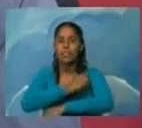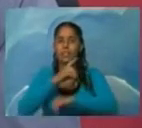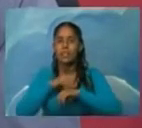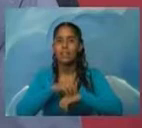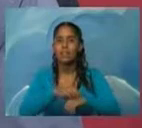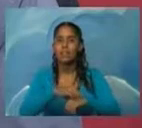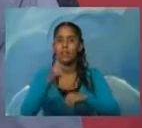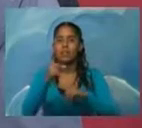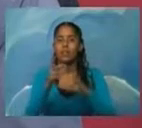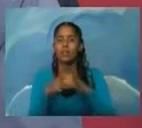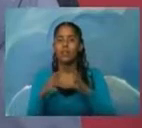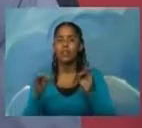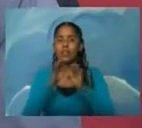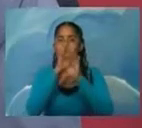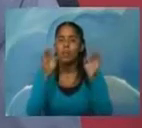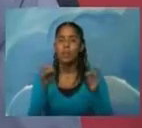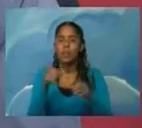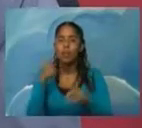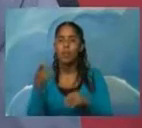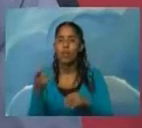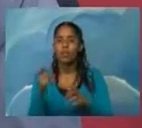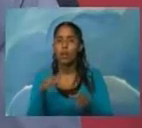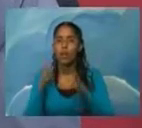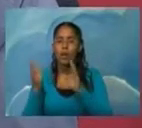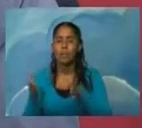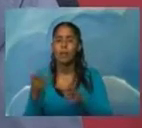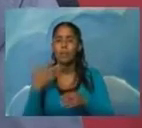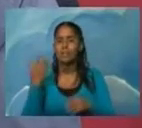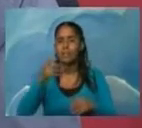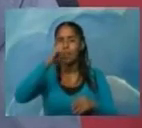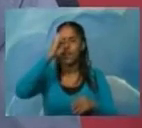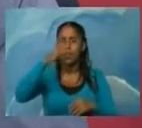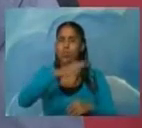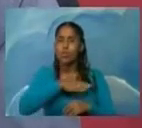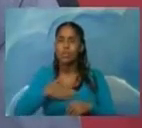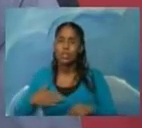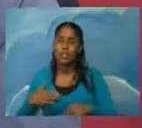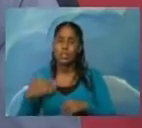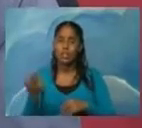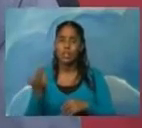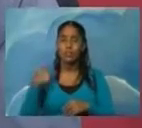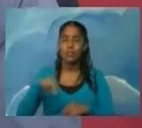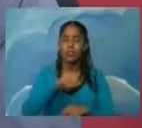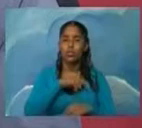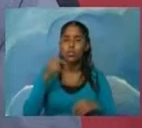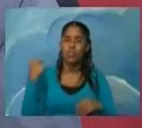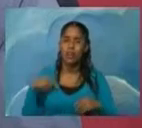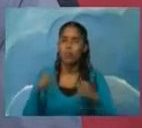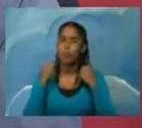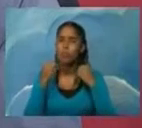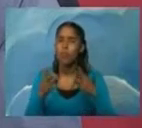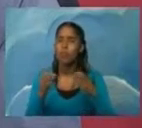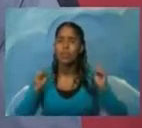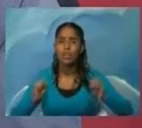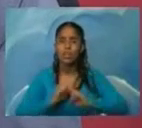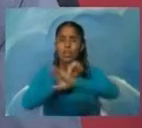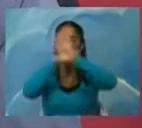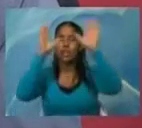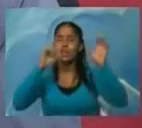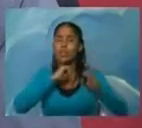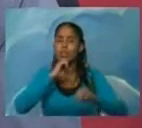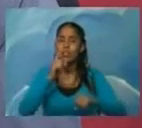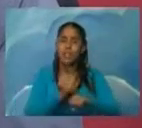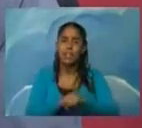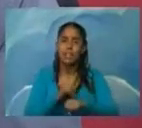a un buen término. En cuanto a la parte que Dios quiere que nosotros tengamos muy claro, ese era el tiempo